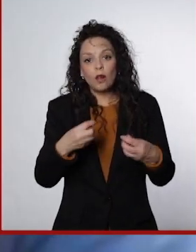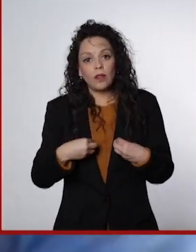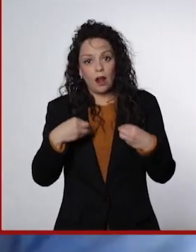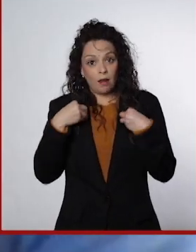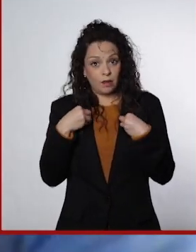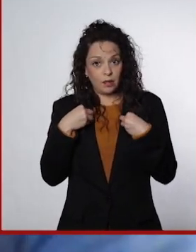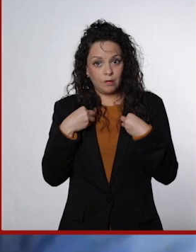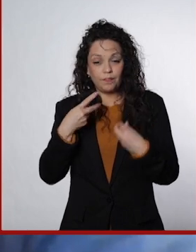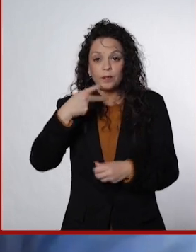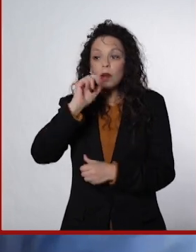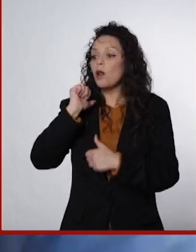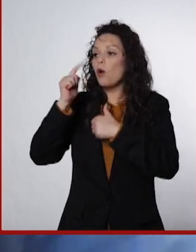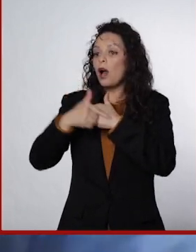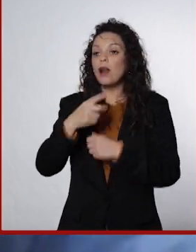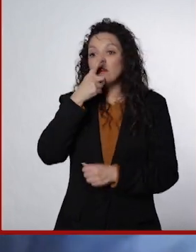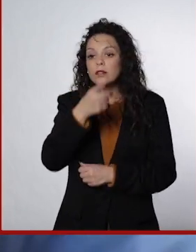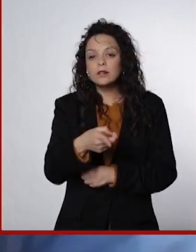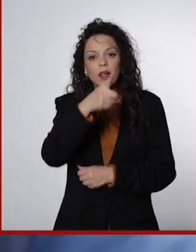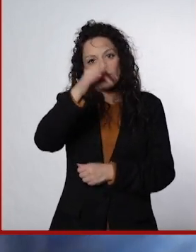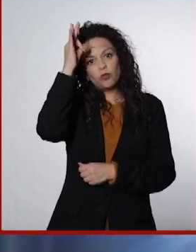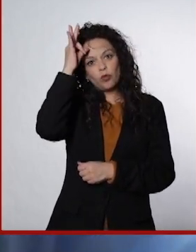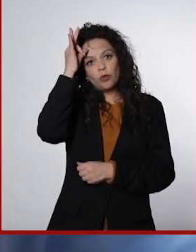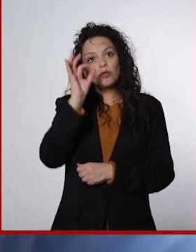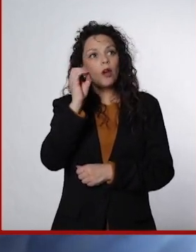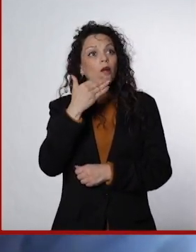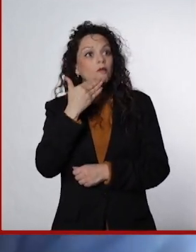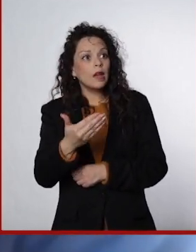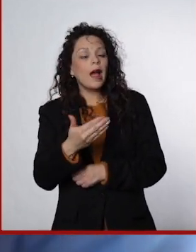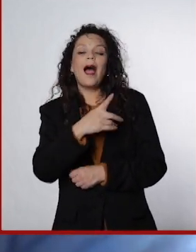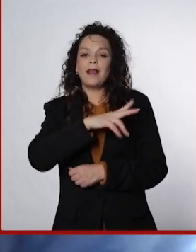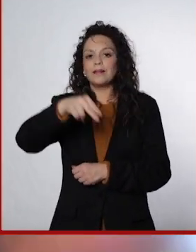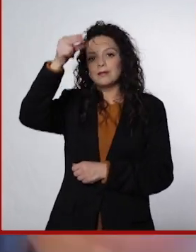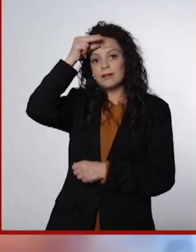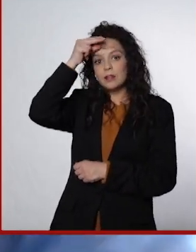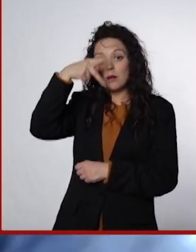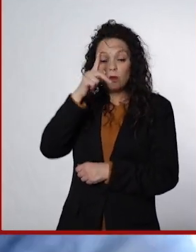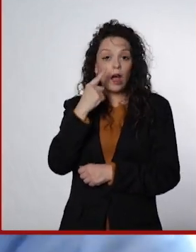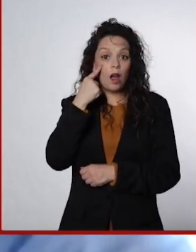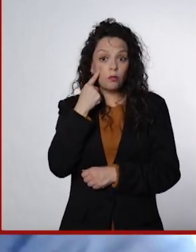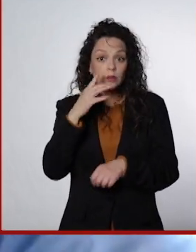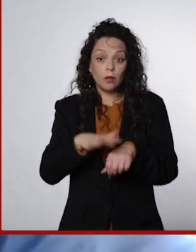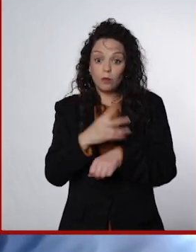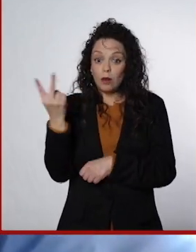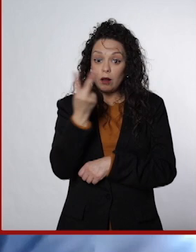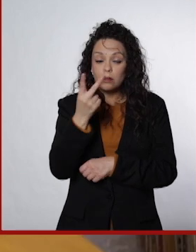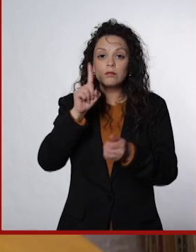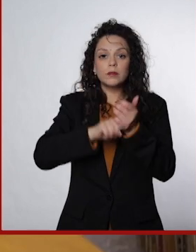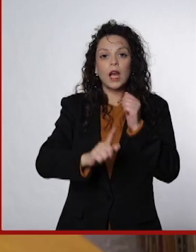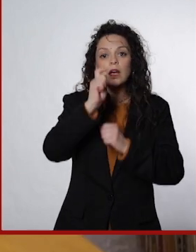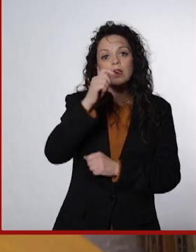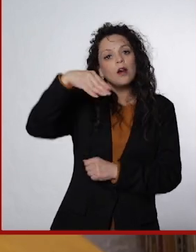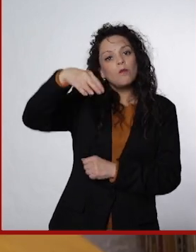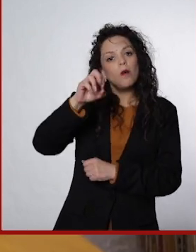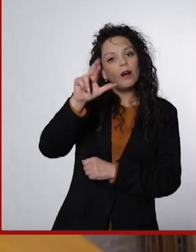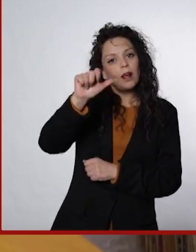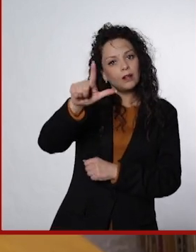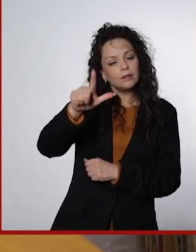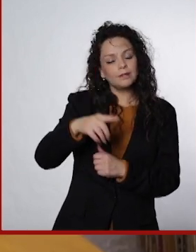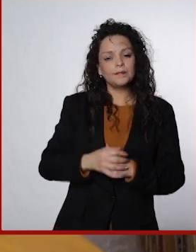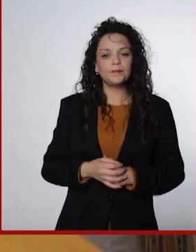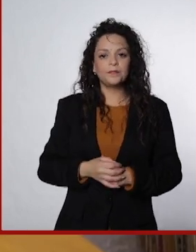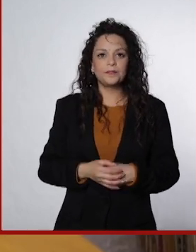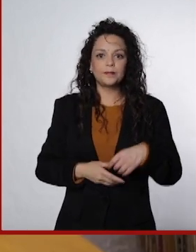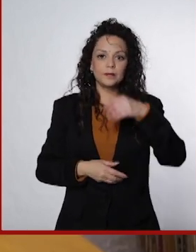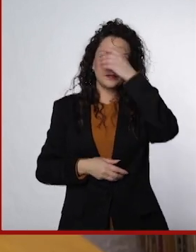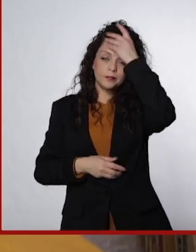dice tonto, cuando dices algo te dice inteligente, y ojo, porque tonto e inteligente, los dos son juicios moralistas. Y